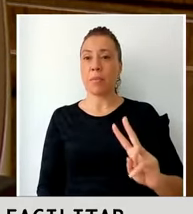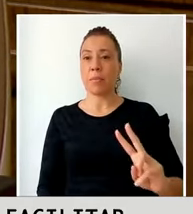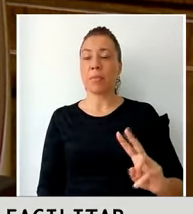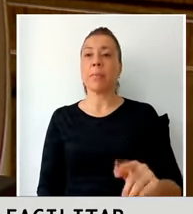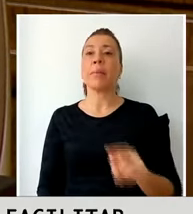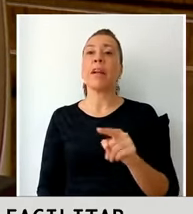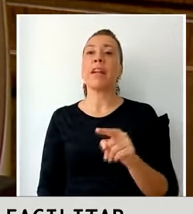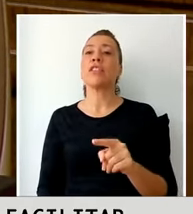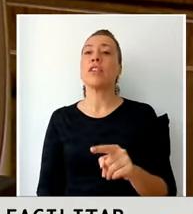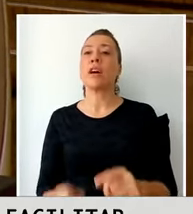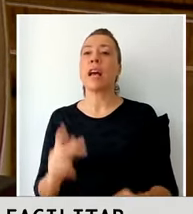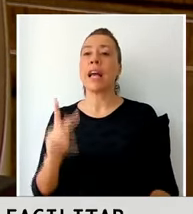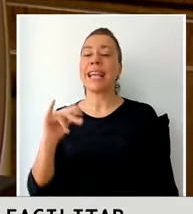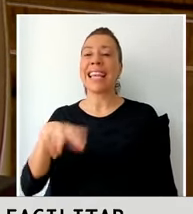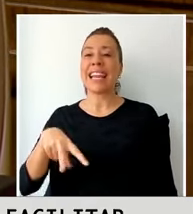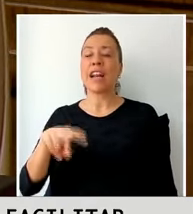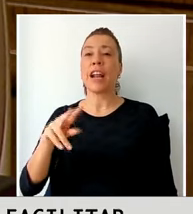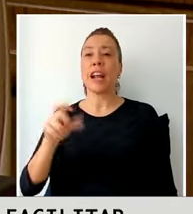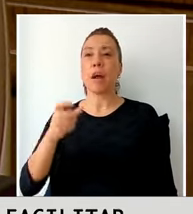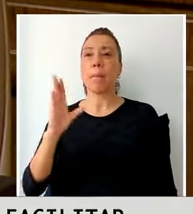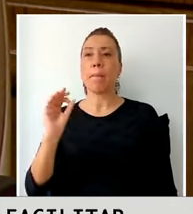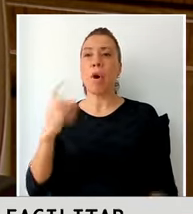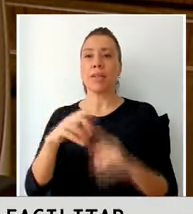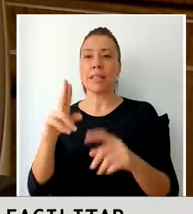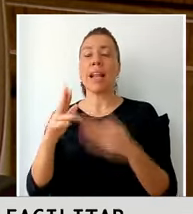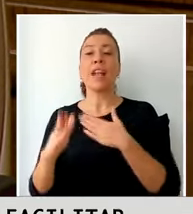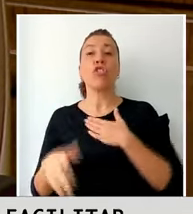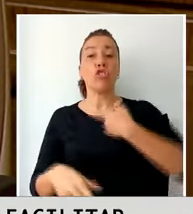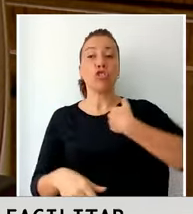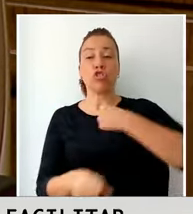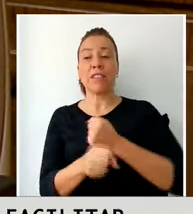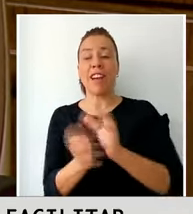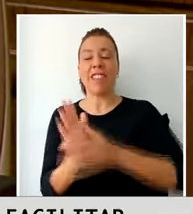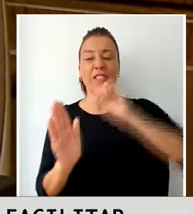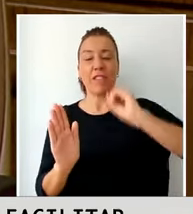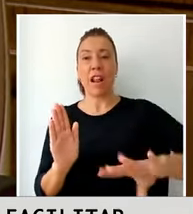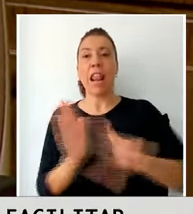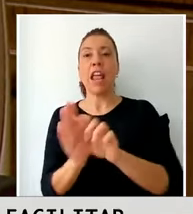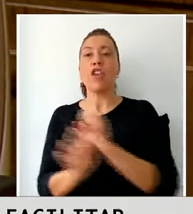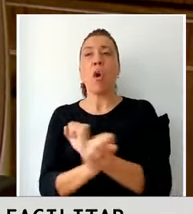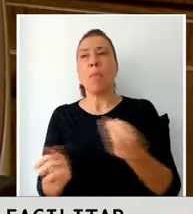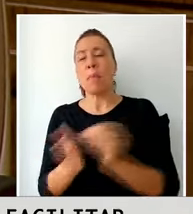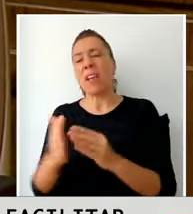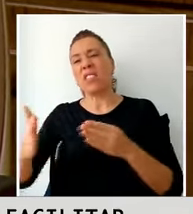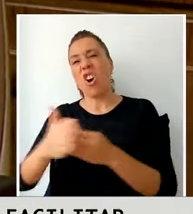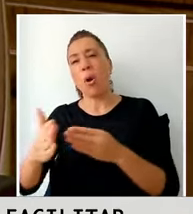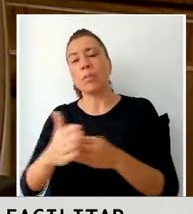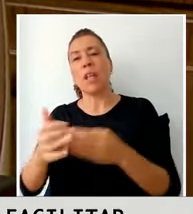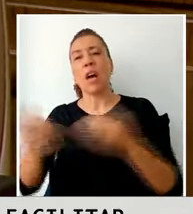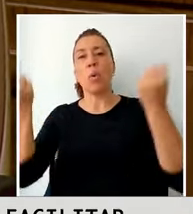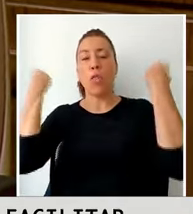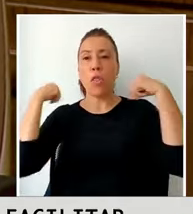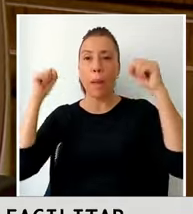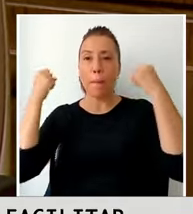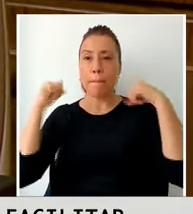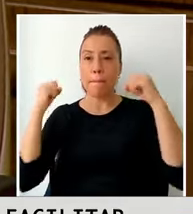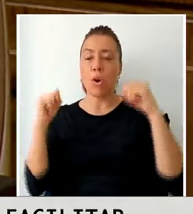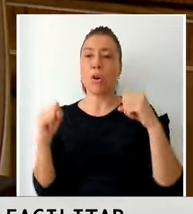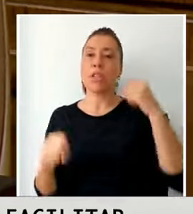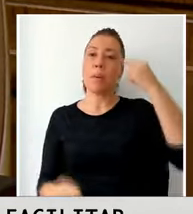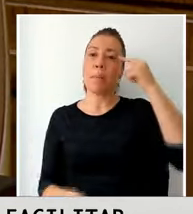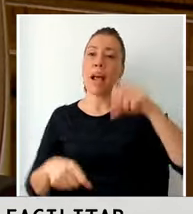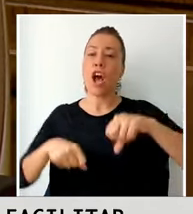nosotros estamos trabajando en derogar una ley no pueden haber más obstáculos en el deporte para que los jóvenes